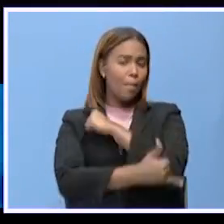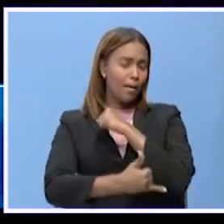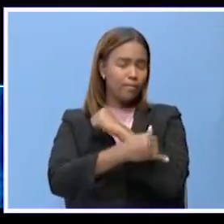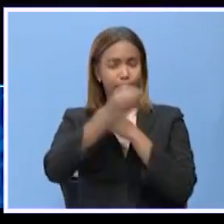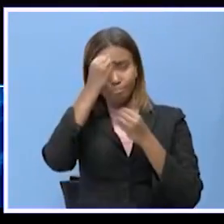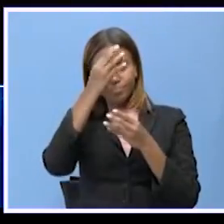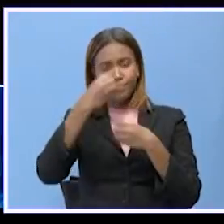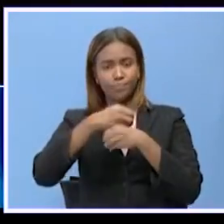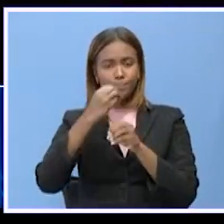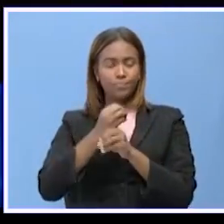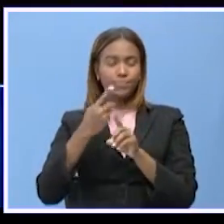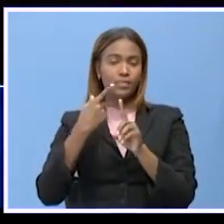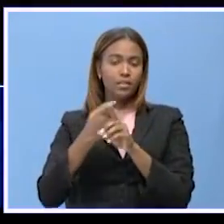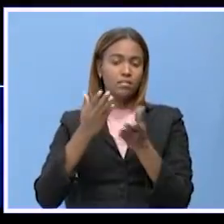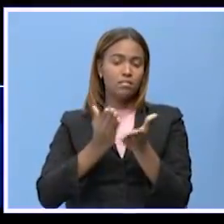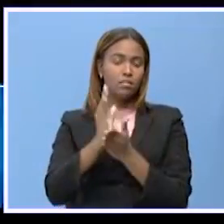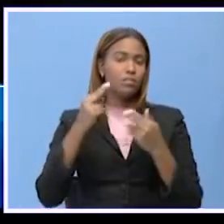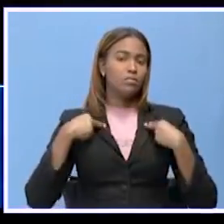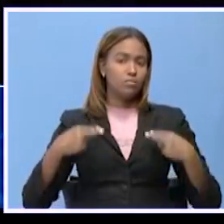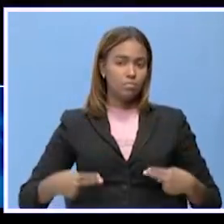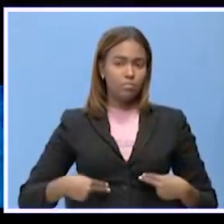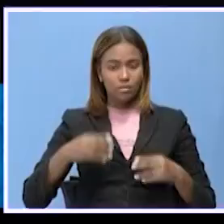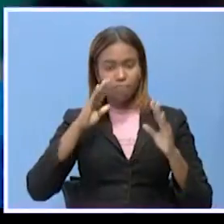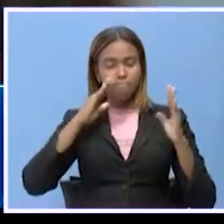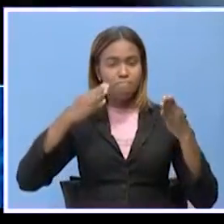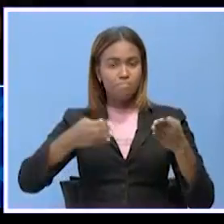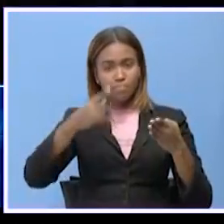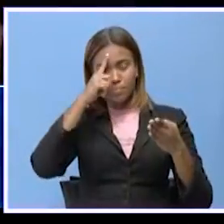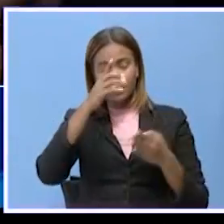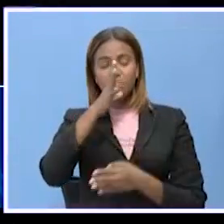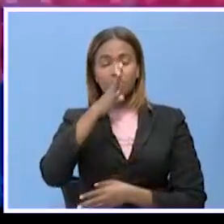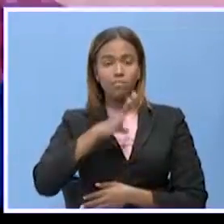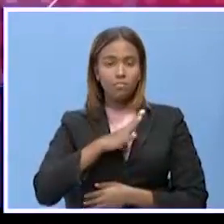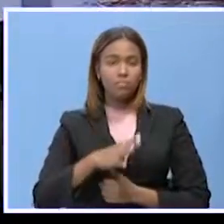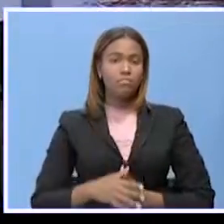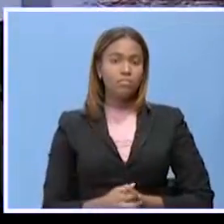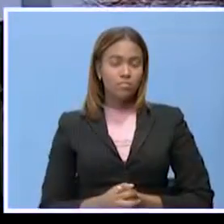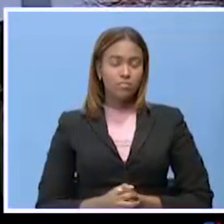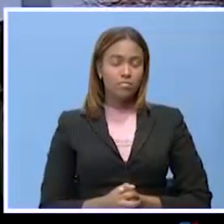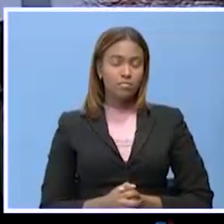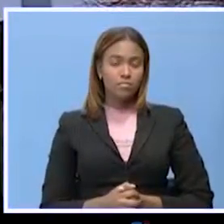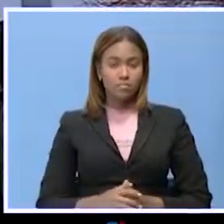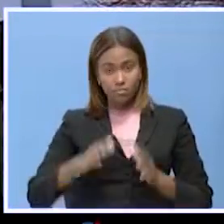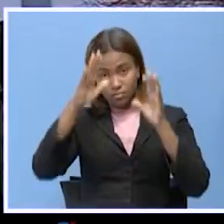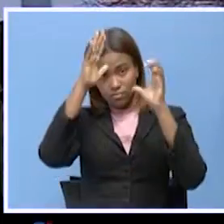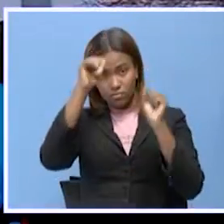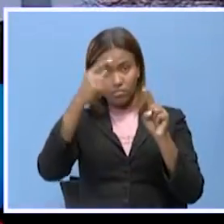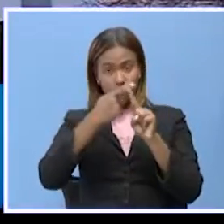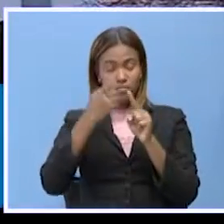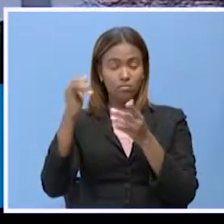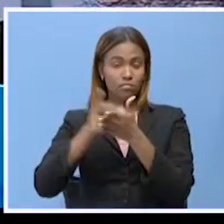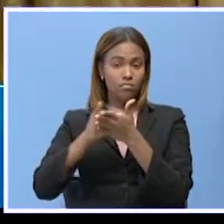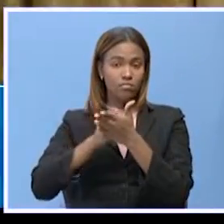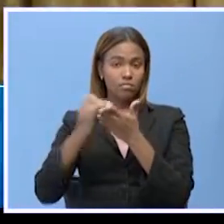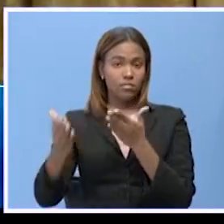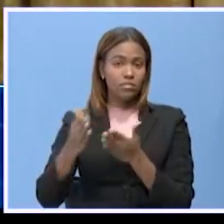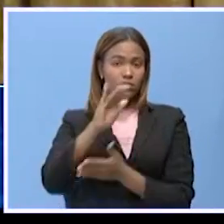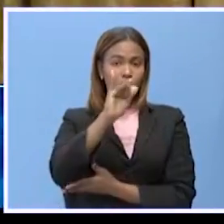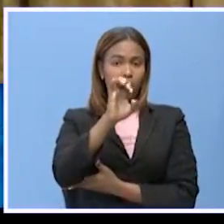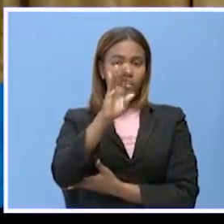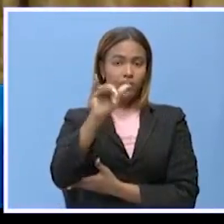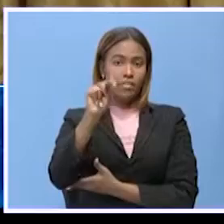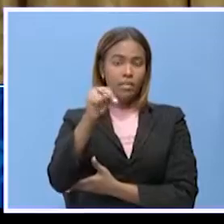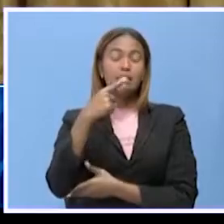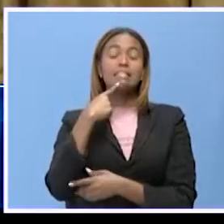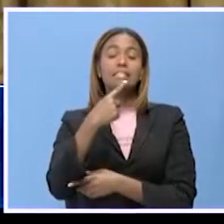indican organizaciones de derechos humanos enfocados en la mujer. El presidente de los Estados Unidos, Joe